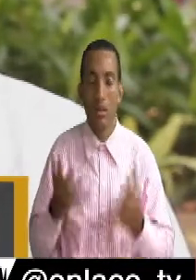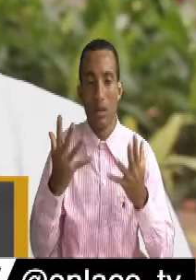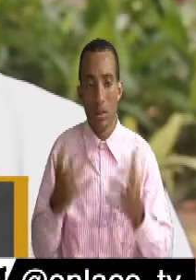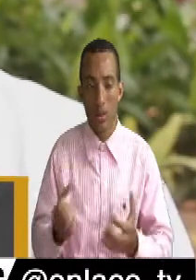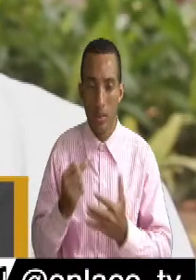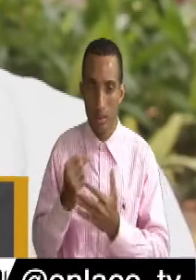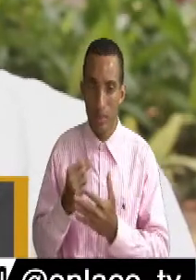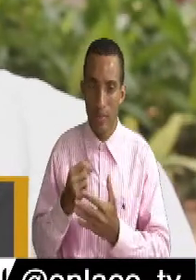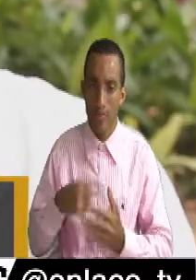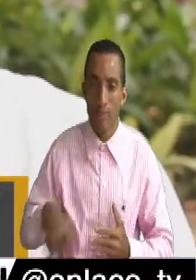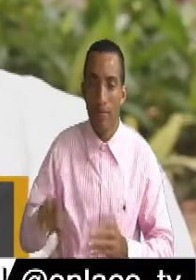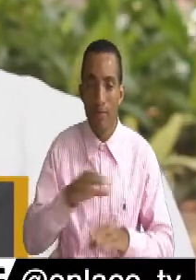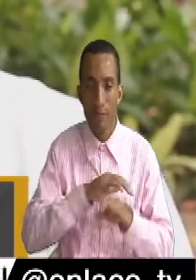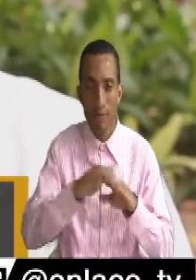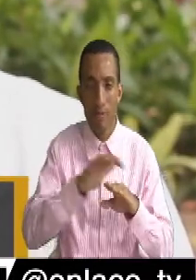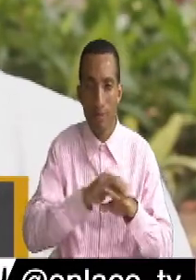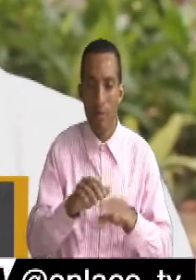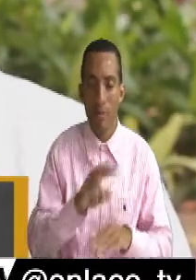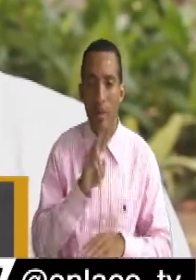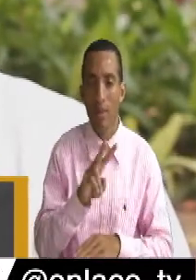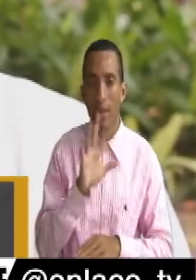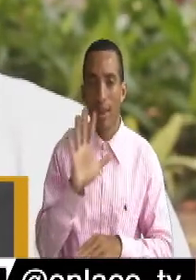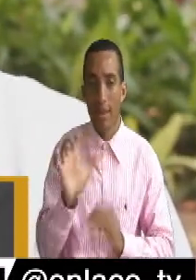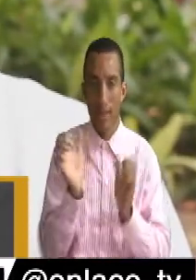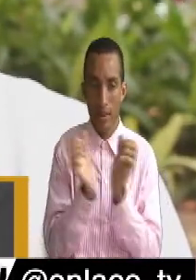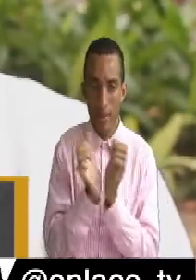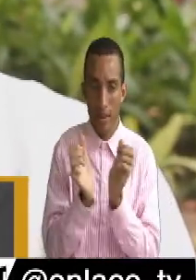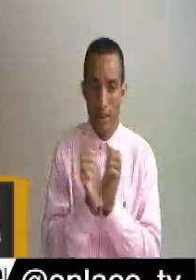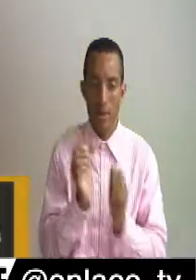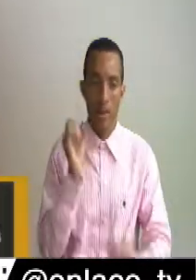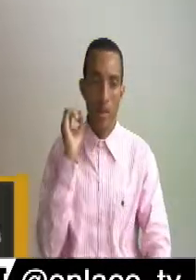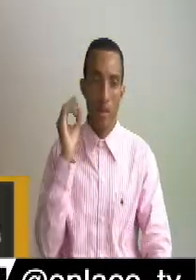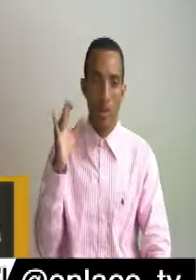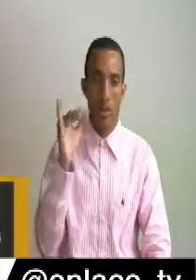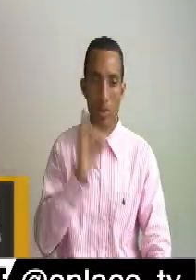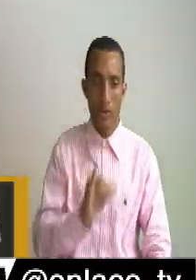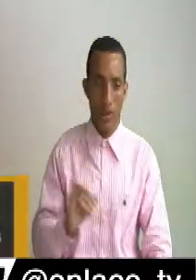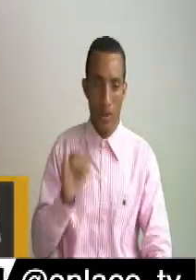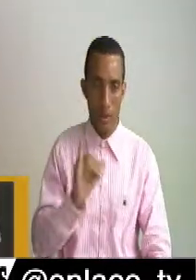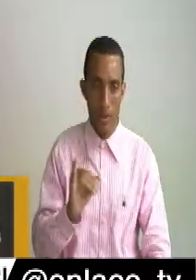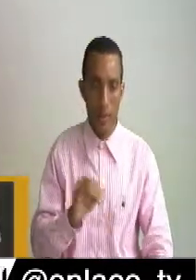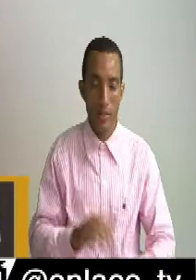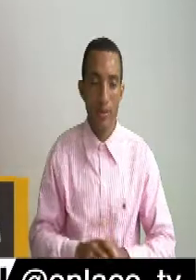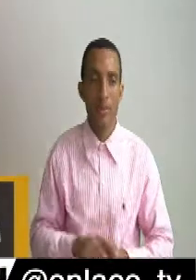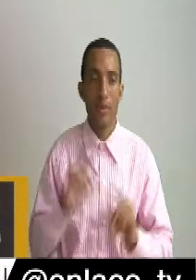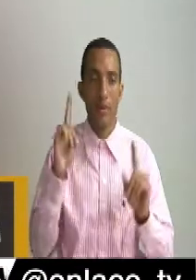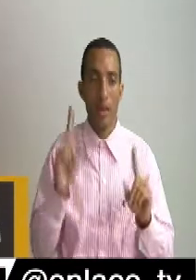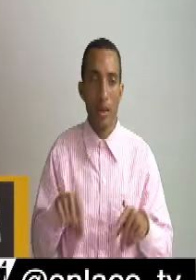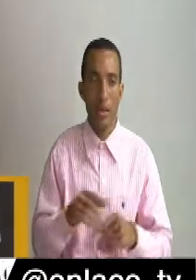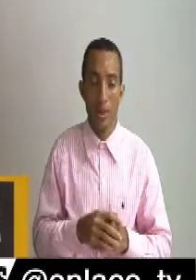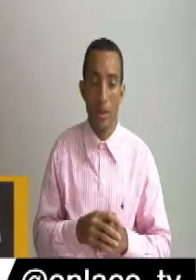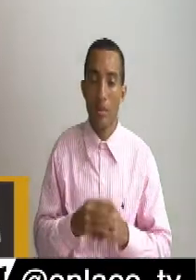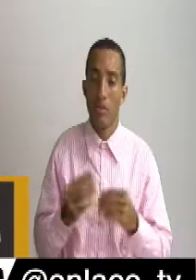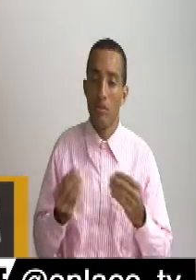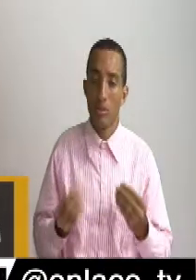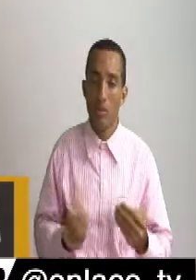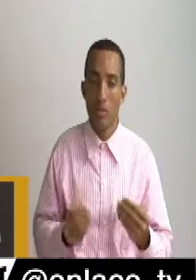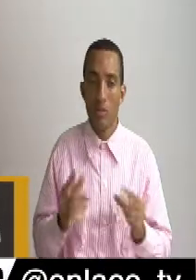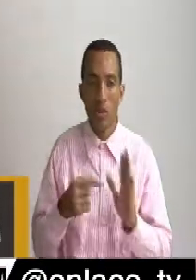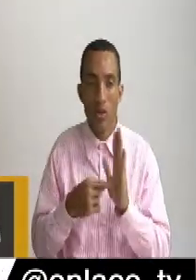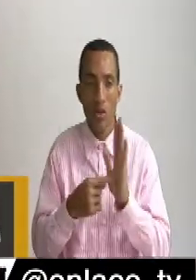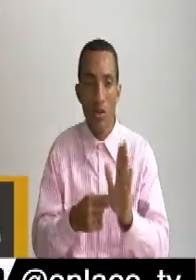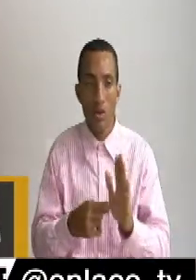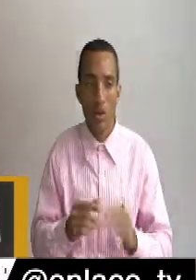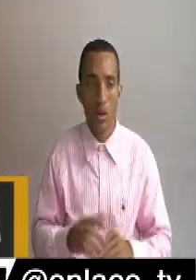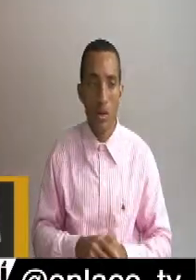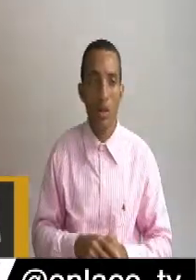invitarlo ese 25 de mayo en el Juli Infanta. Mari Consuelo ha hecho entrega en las noticias de un avance de su show. Saludo